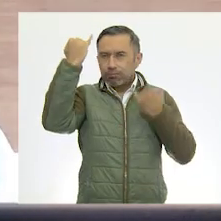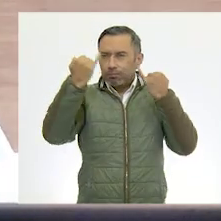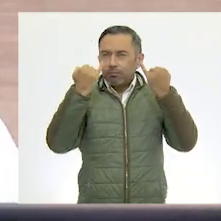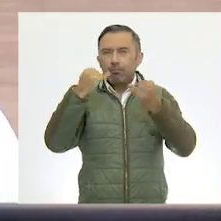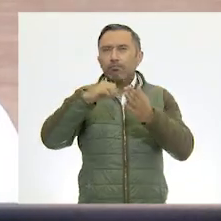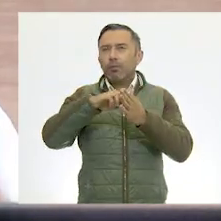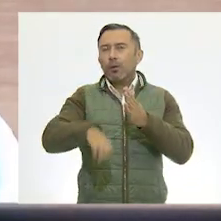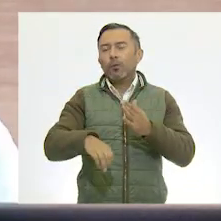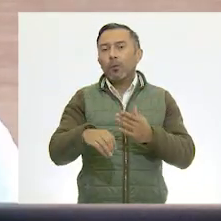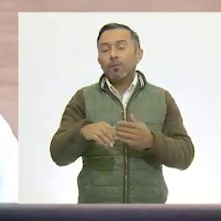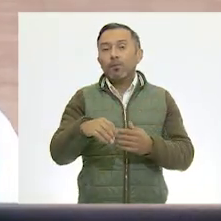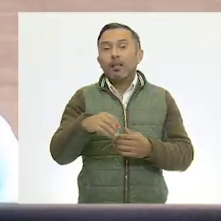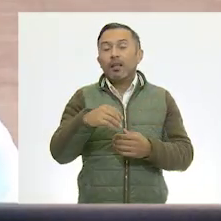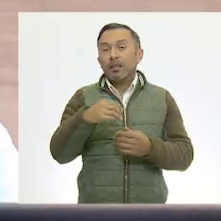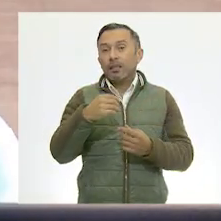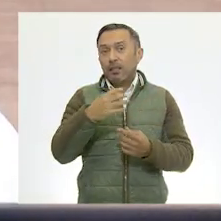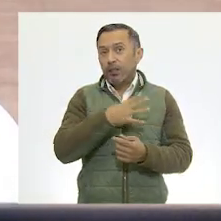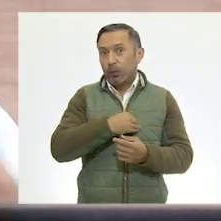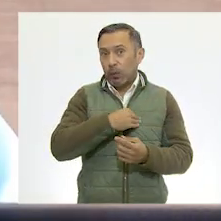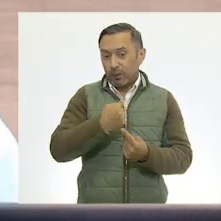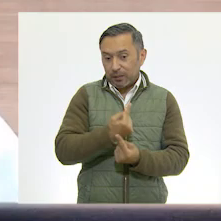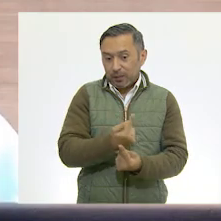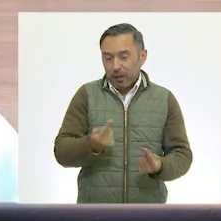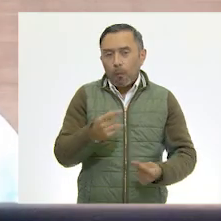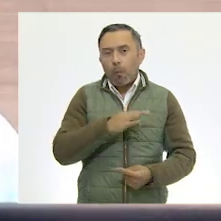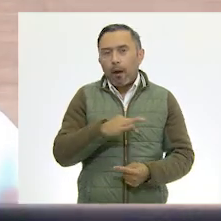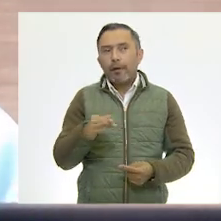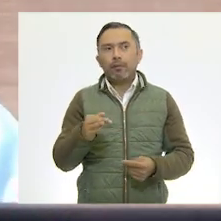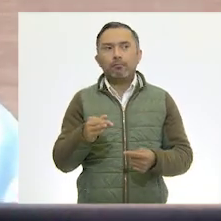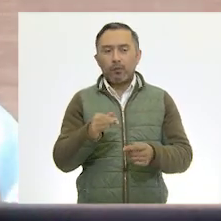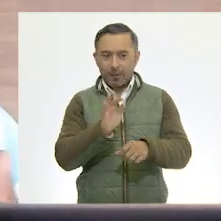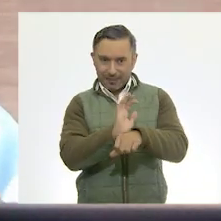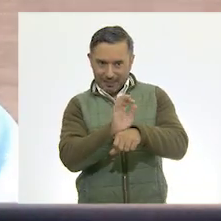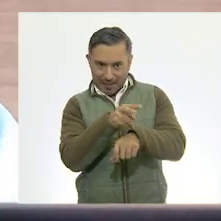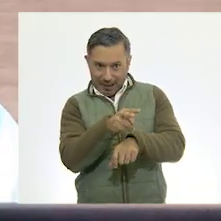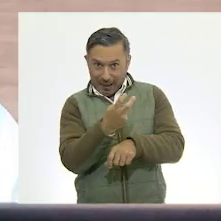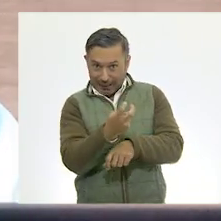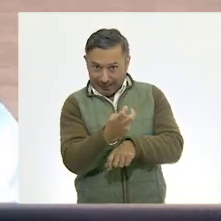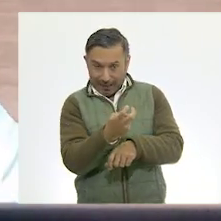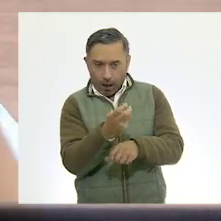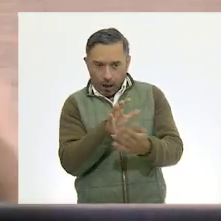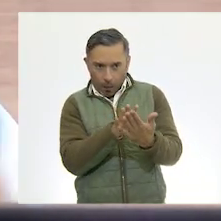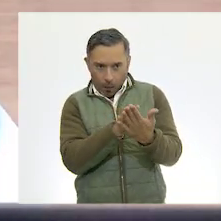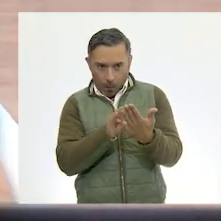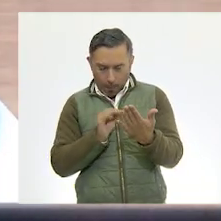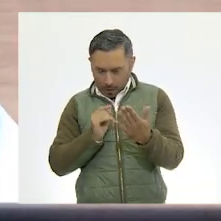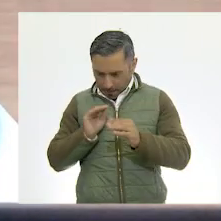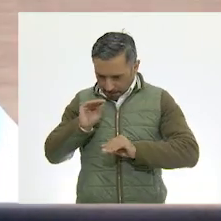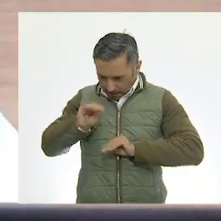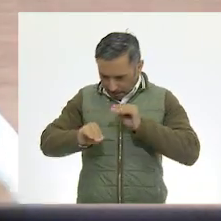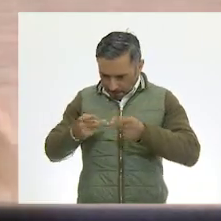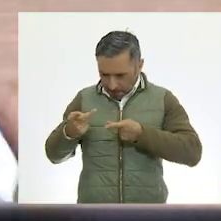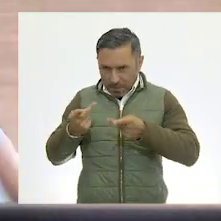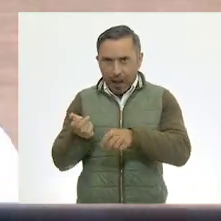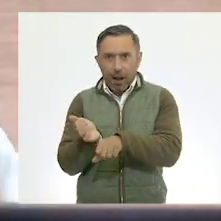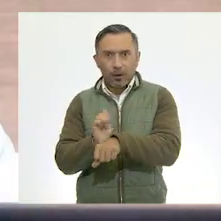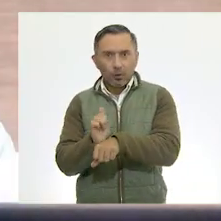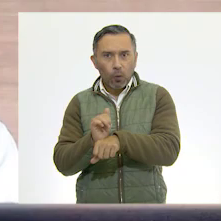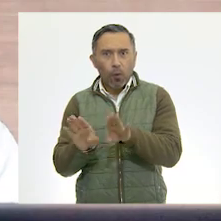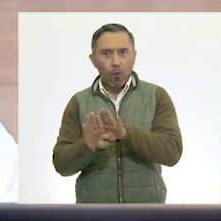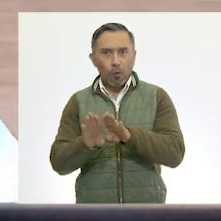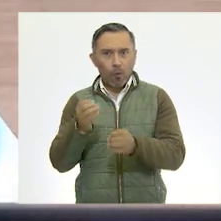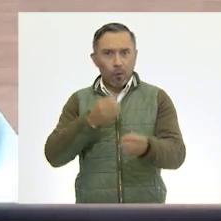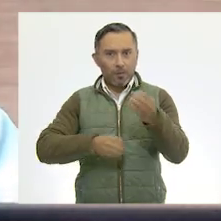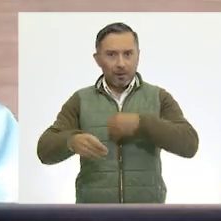una obra de teatro, una adaptación de teatro, a partir de elaborar un guión de